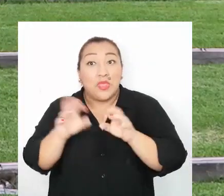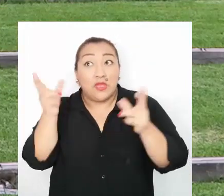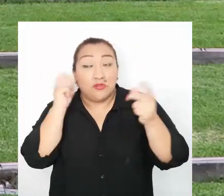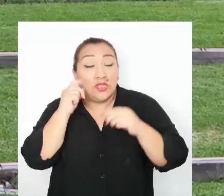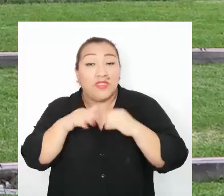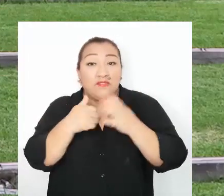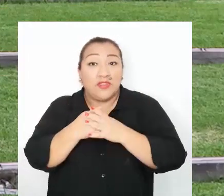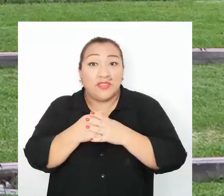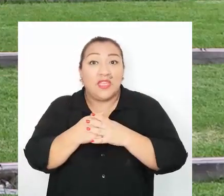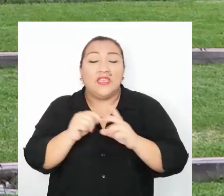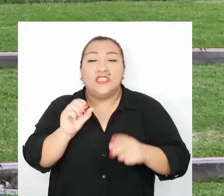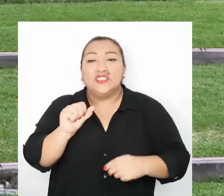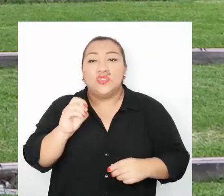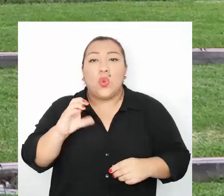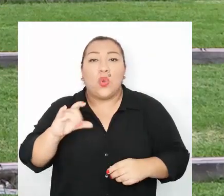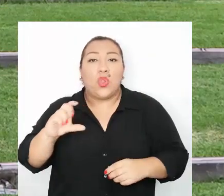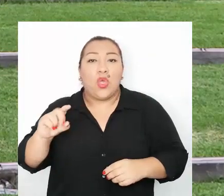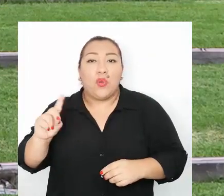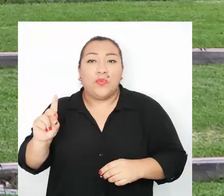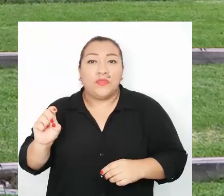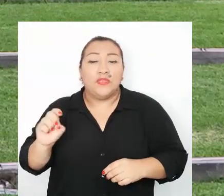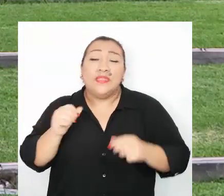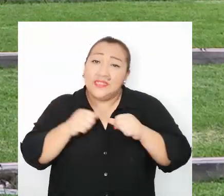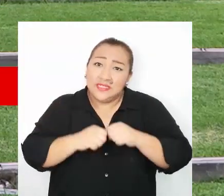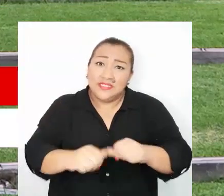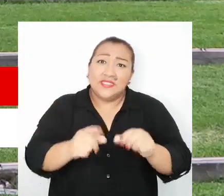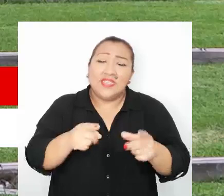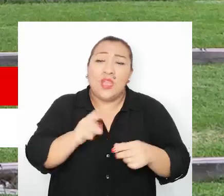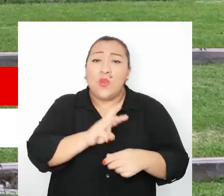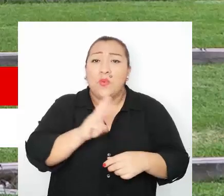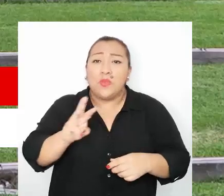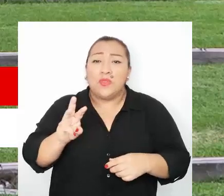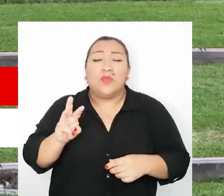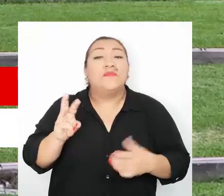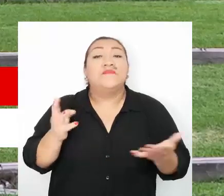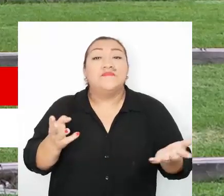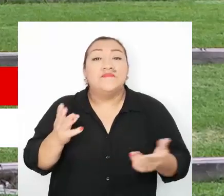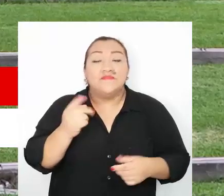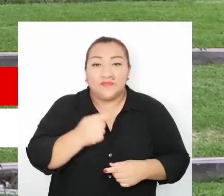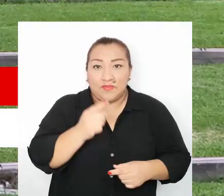puedes escuchar por Spotify y SoundCloud. Síguenos en nuestra página web